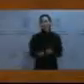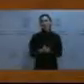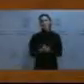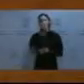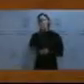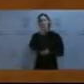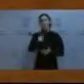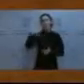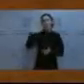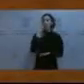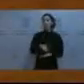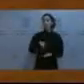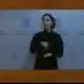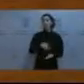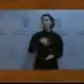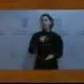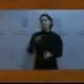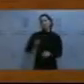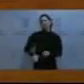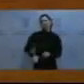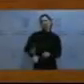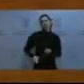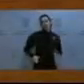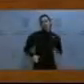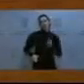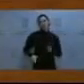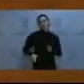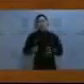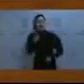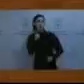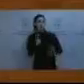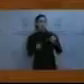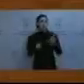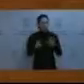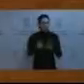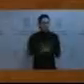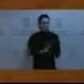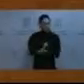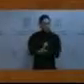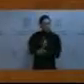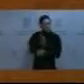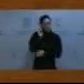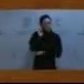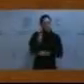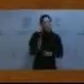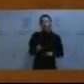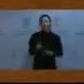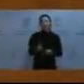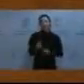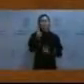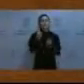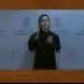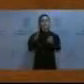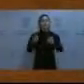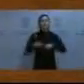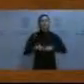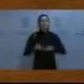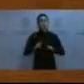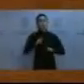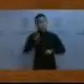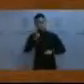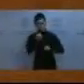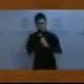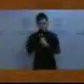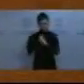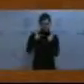tiempos estaban en la EGB, algunos de ellos, no todos, o con sus primeras becas, ¿no?, pero otros estábamos en esas tareas.